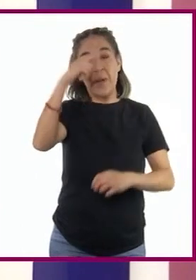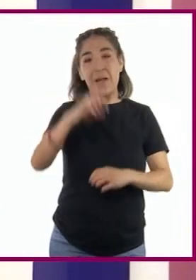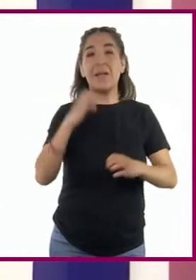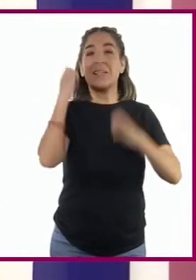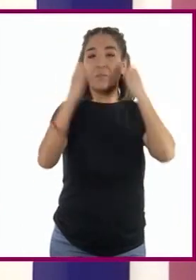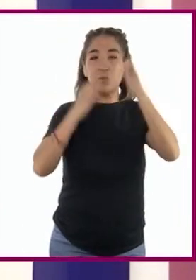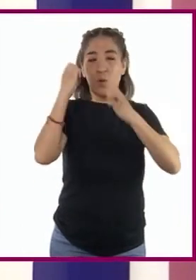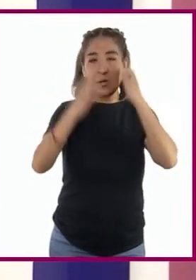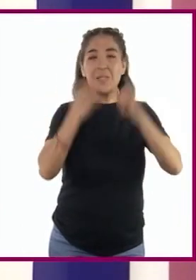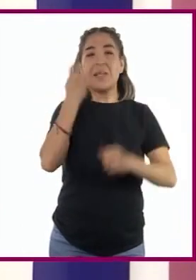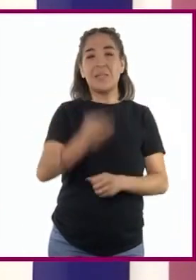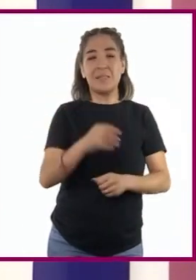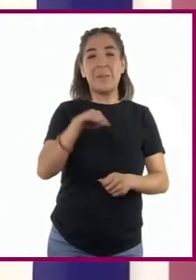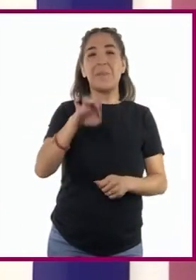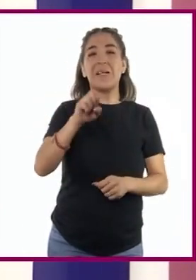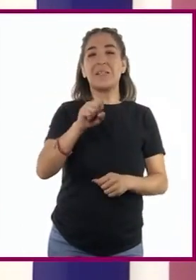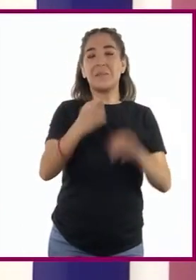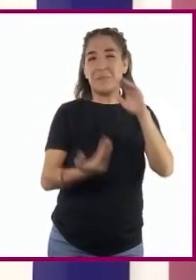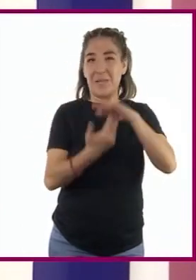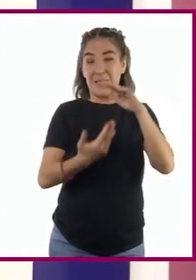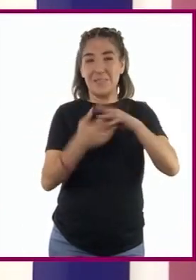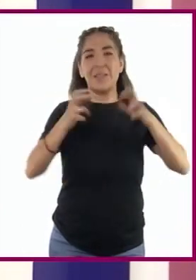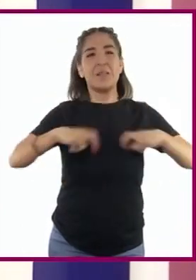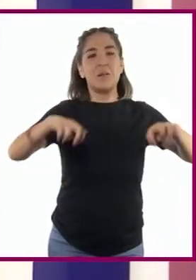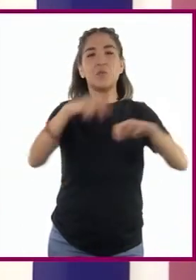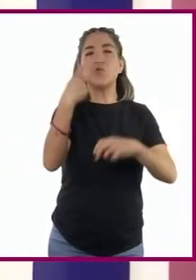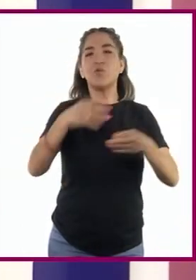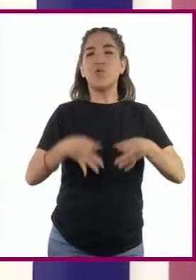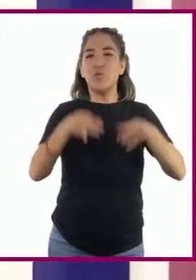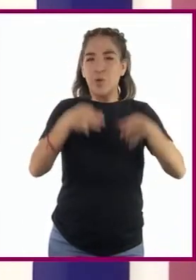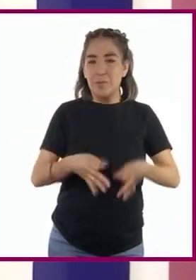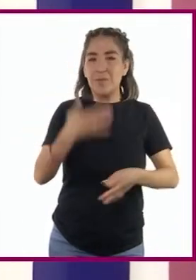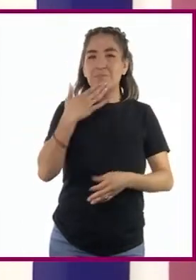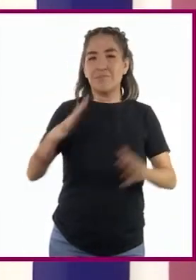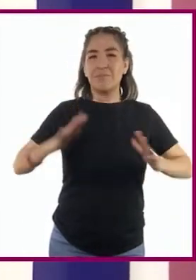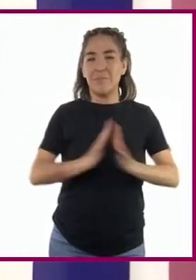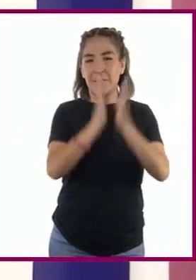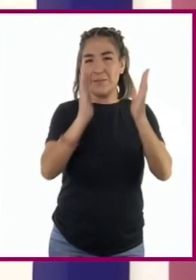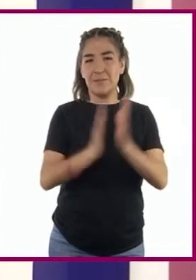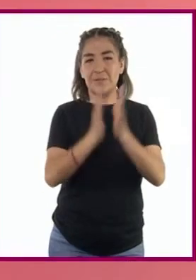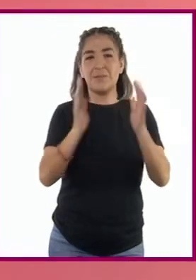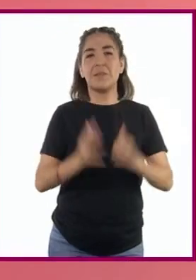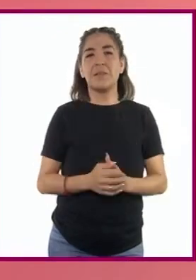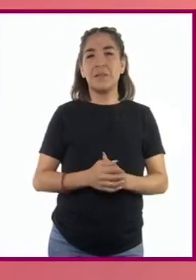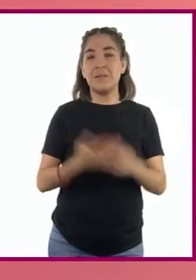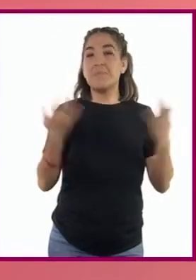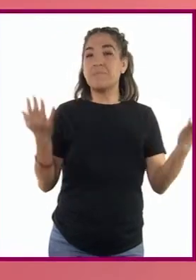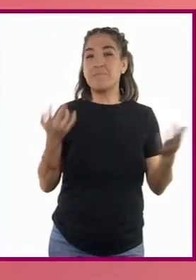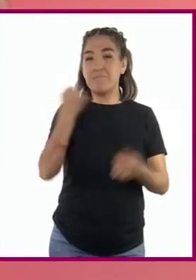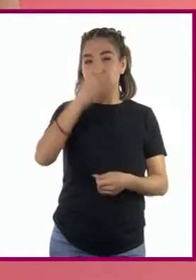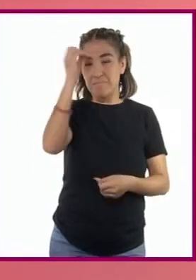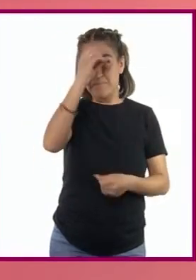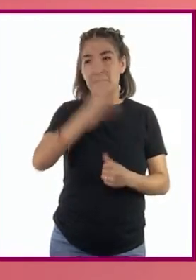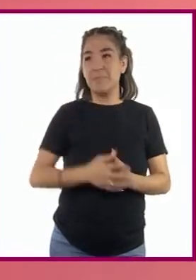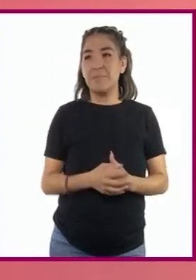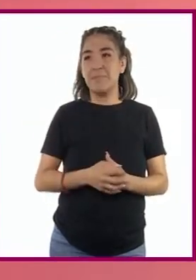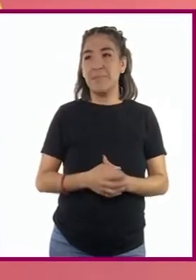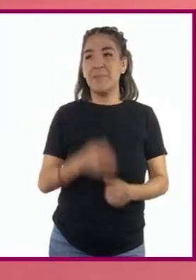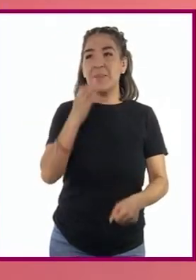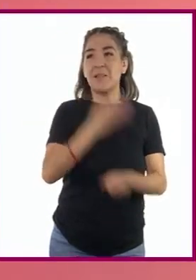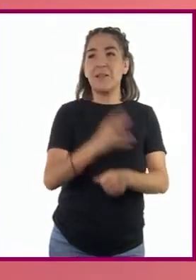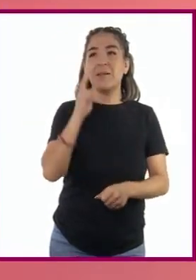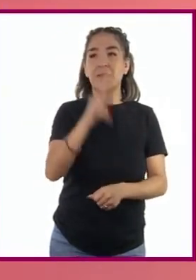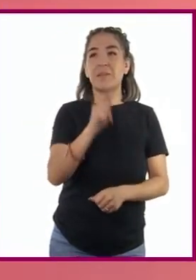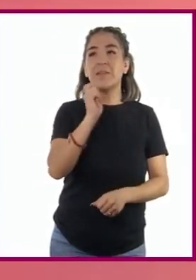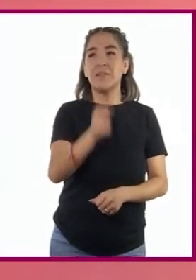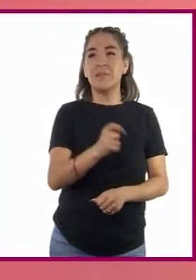exponer con toda claridad y formalidad su participación. ¿Qué les parece? Uy, me parece una gran